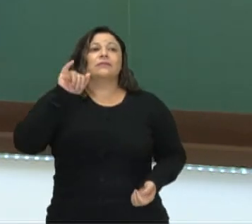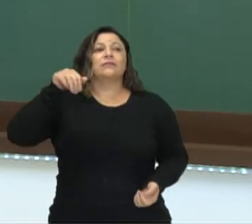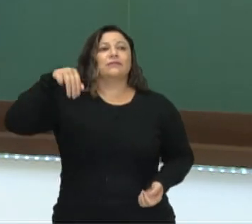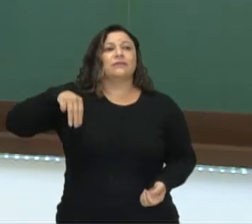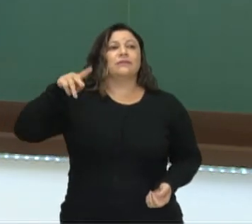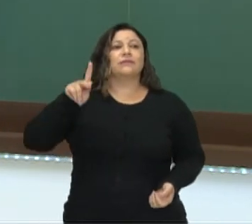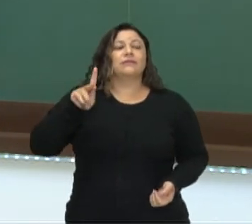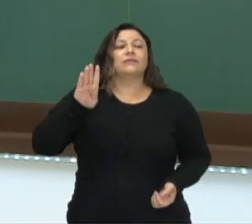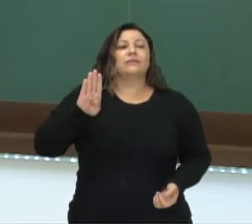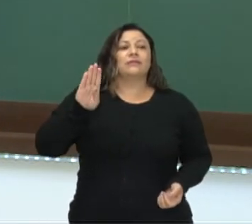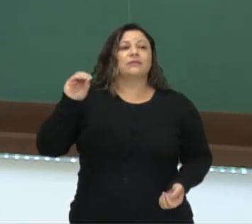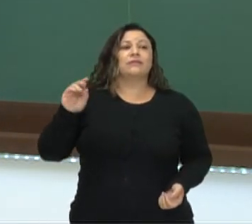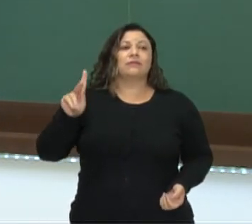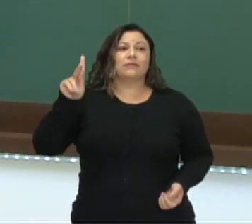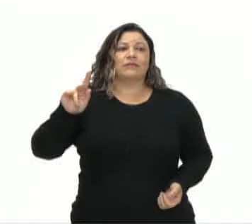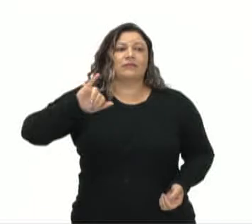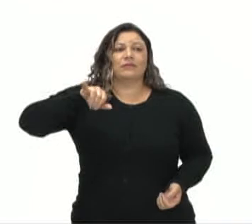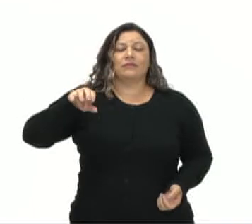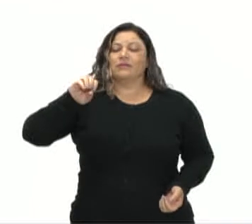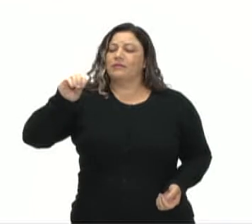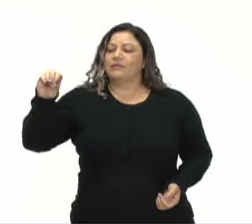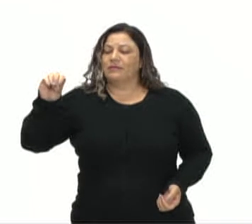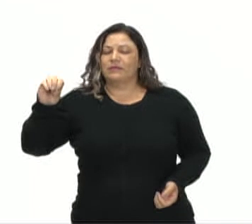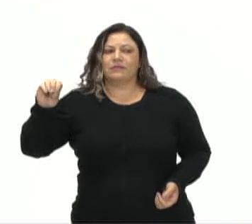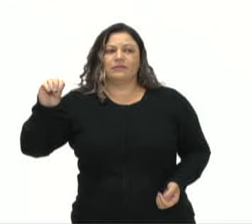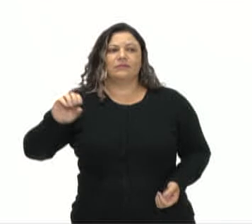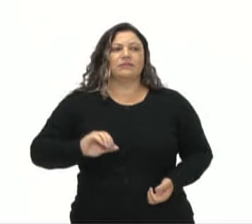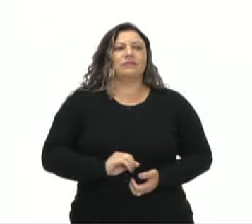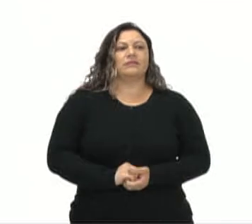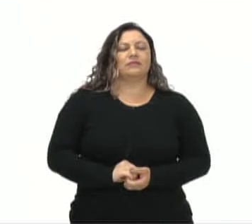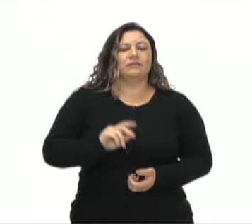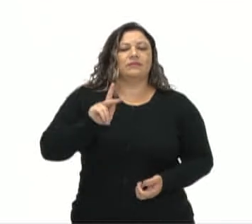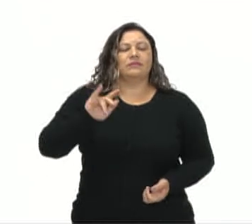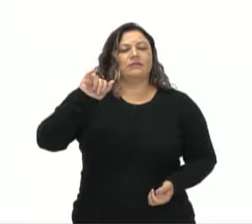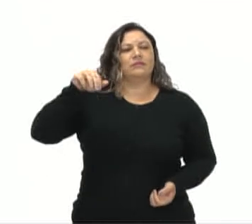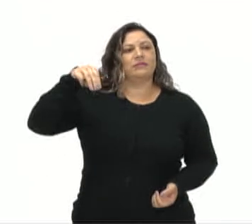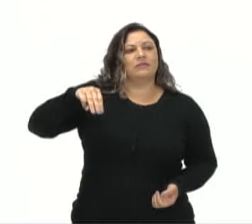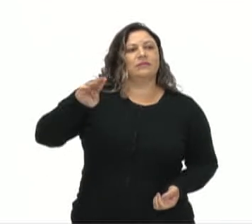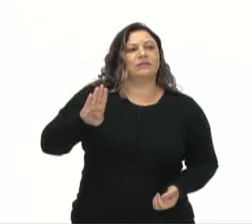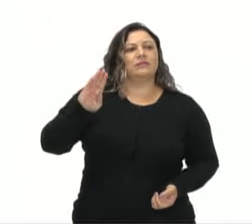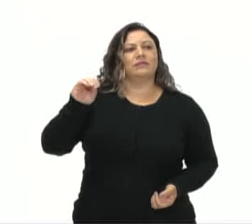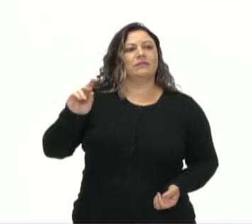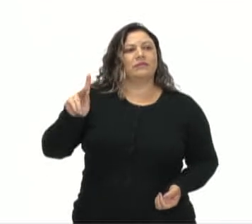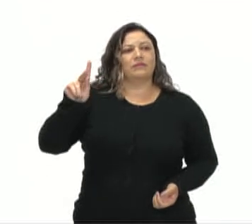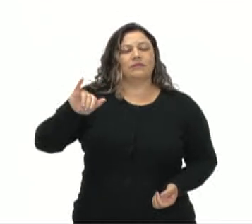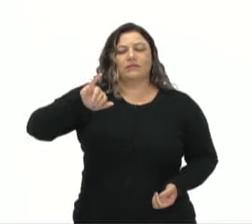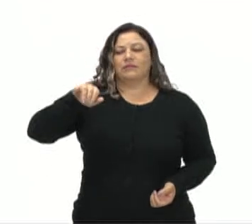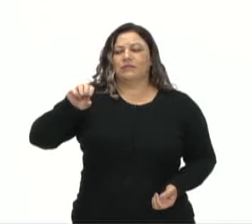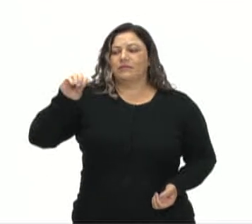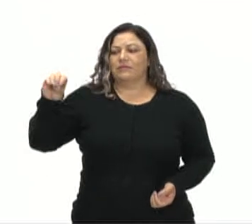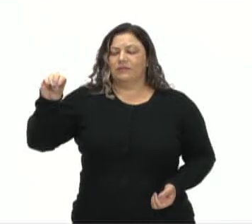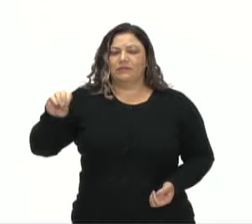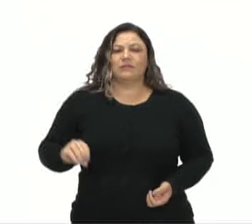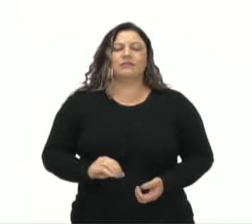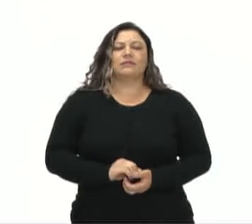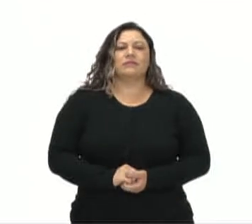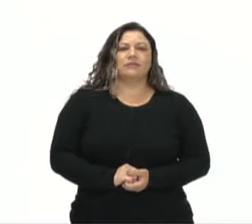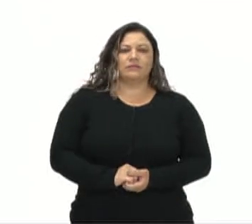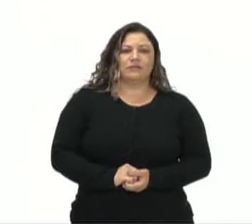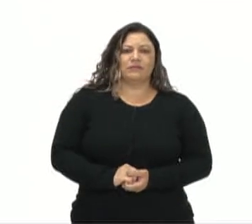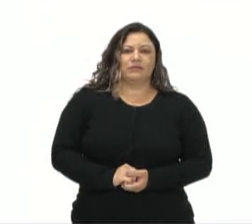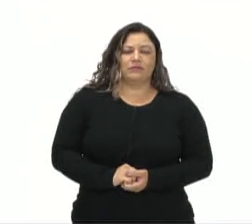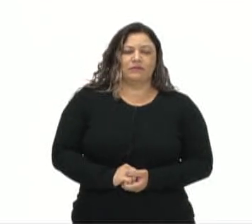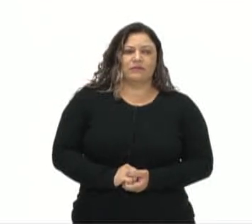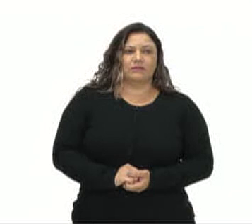Bok-Hu. Cuenta la historia de Kim Bok-Hu, una joven de 21 años